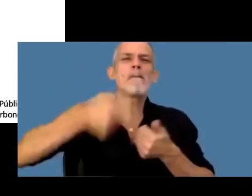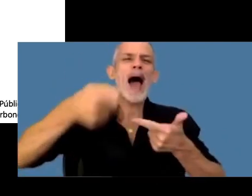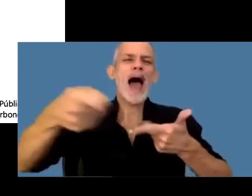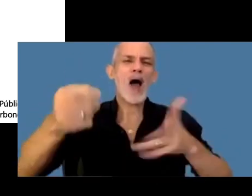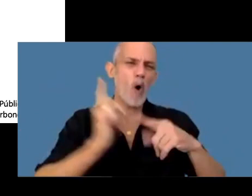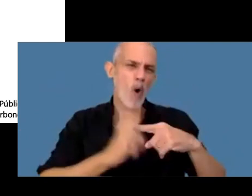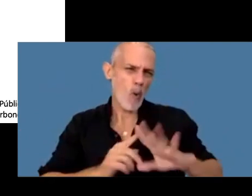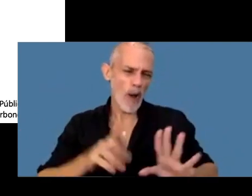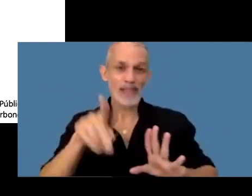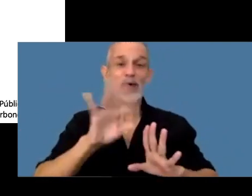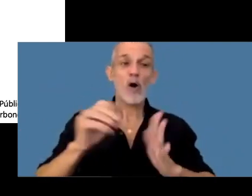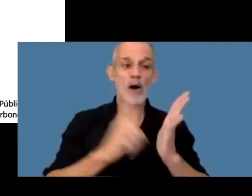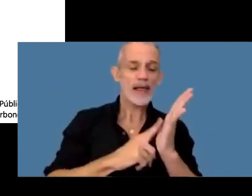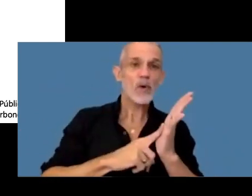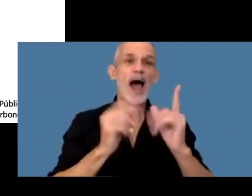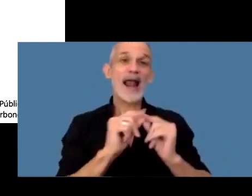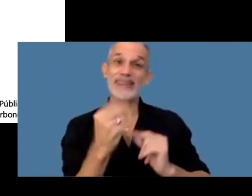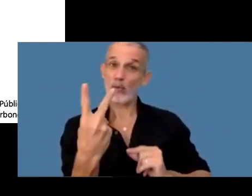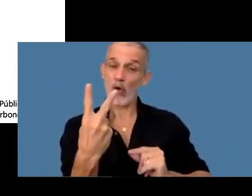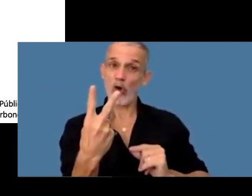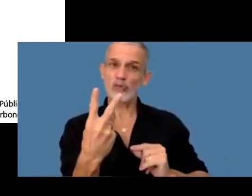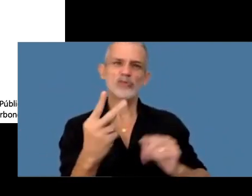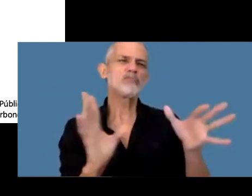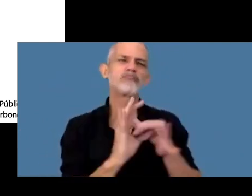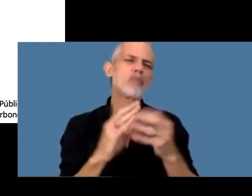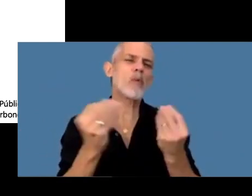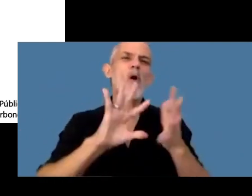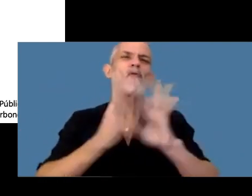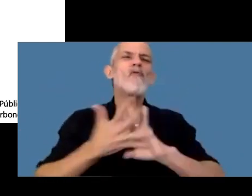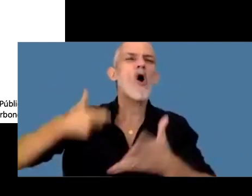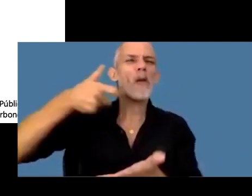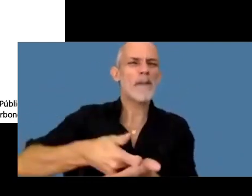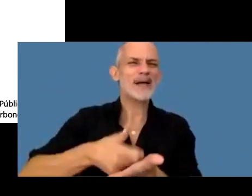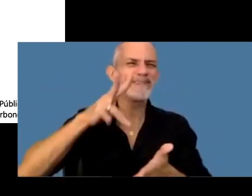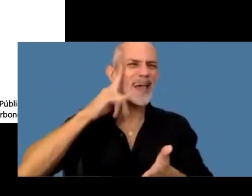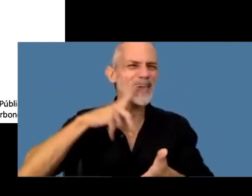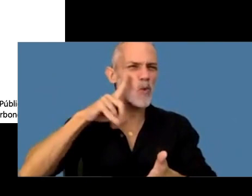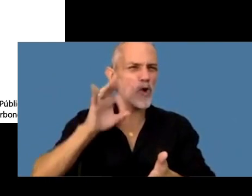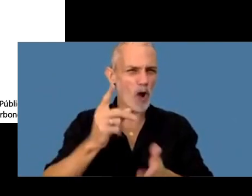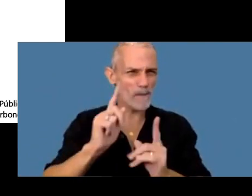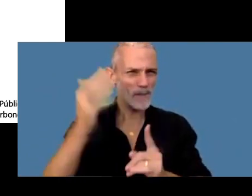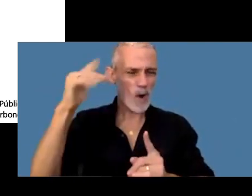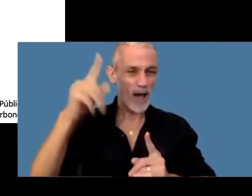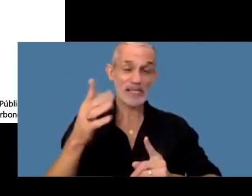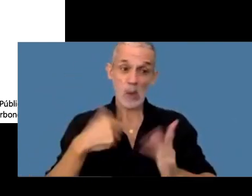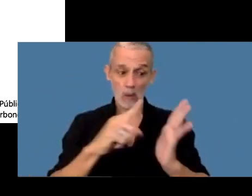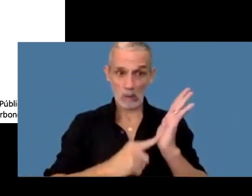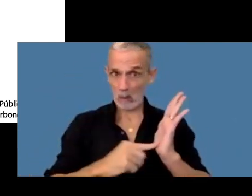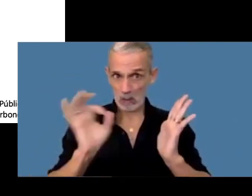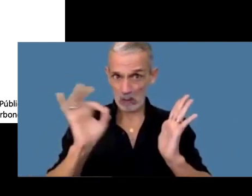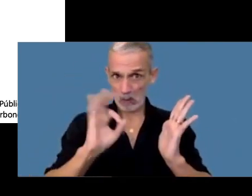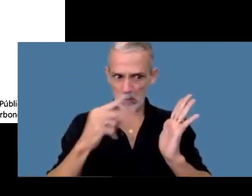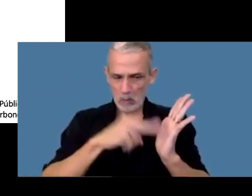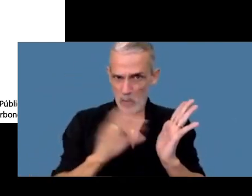disposiciones del título 2, tiene que ver con las formas de inversión. Y esto es algo que, sinceramente, no lo vi en la doctrina y me llamó muchísimo la